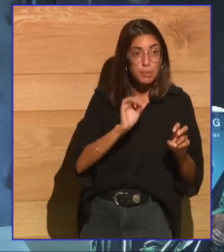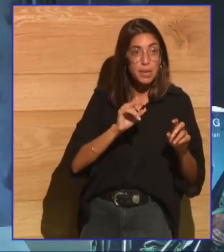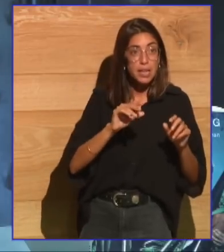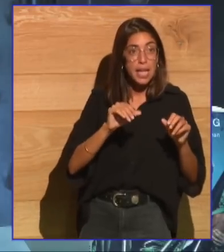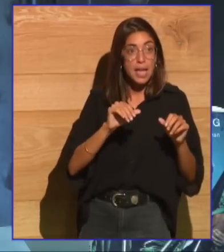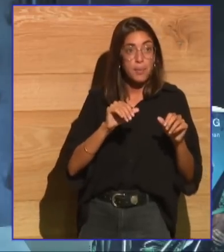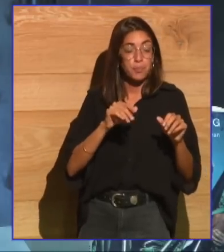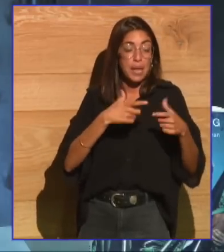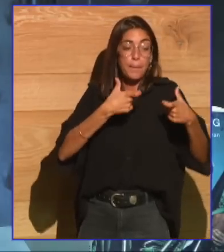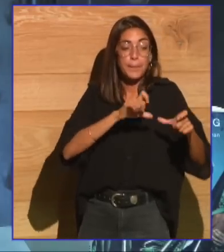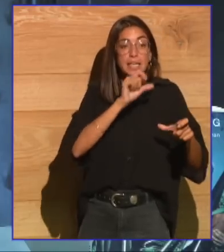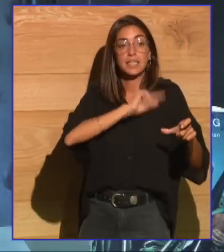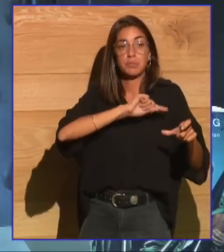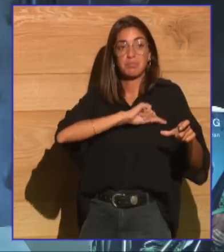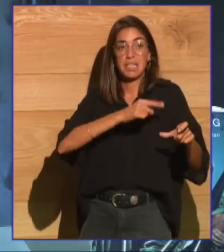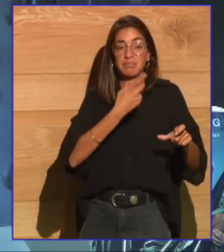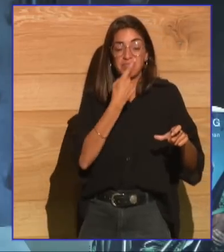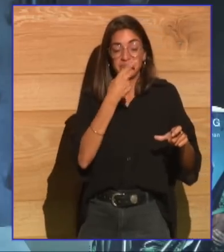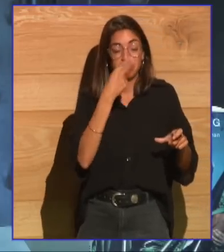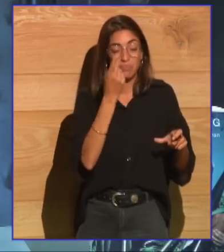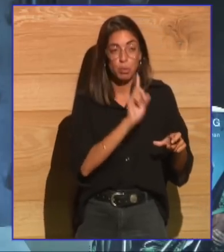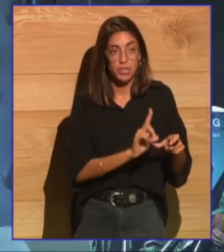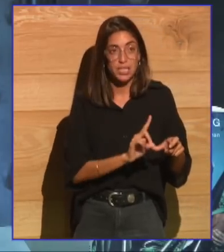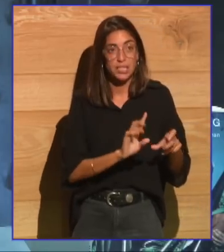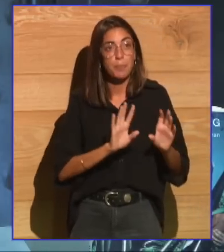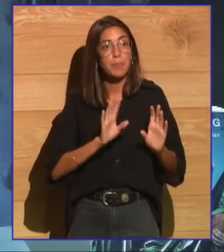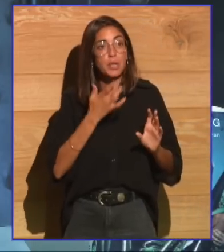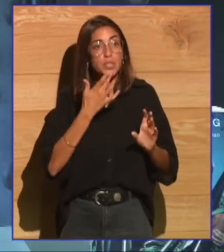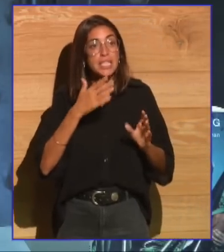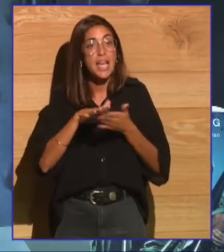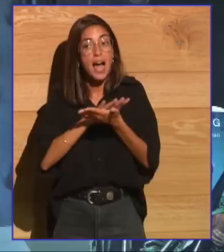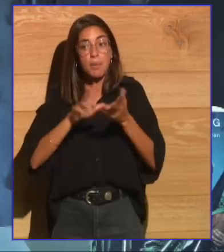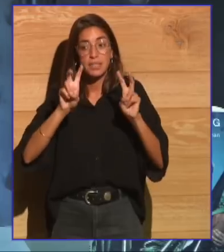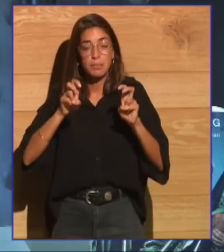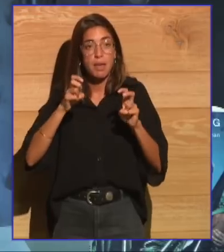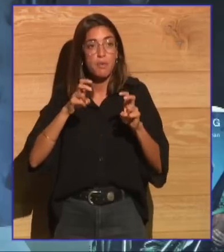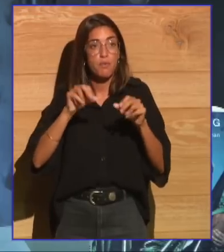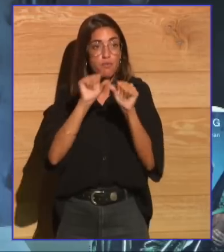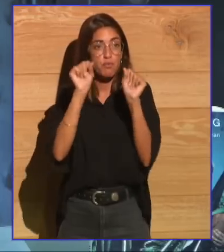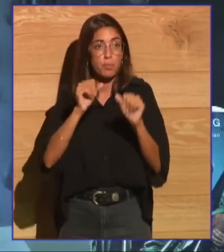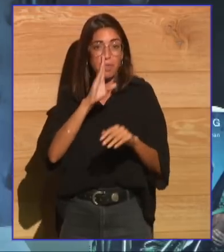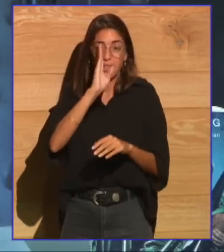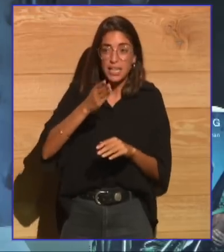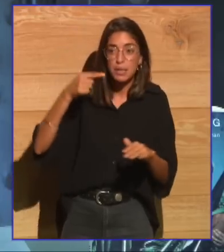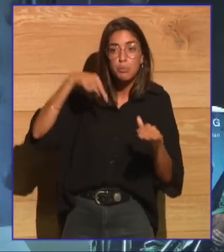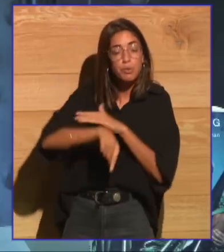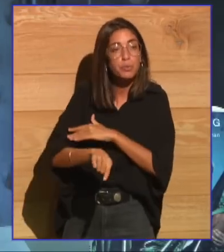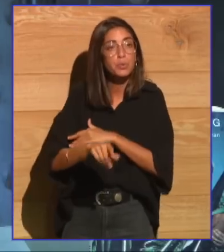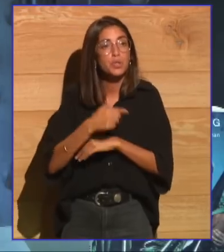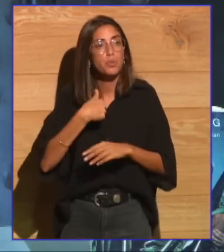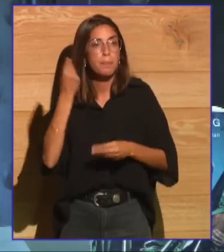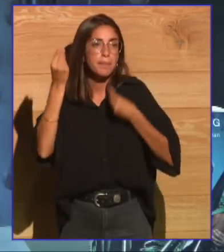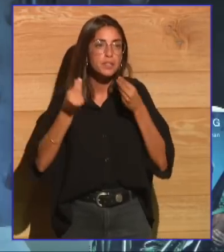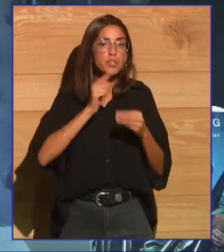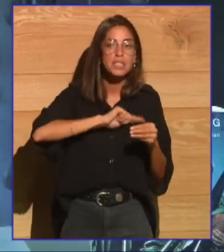emocional sí cuando accede a las emociones de una forma profunda y muy directa pero hay veces que hay determinados dibujos más sentimentales